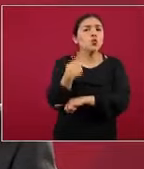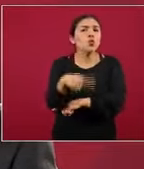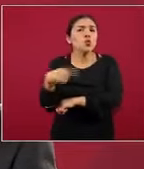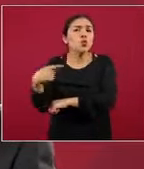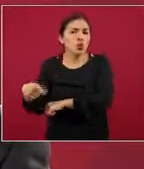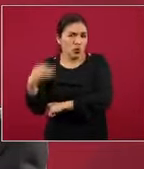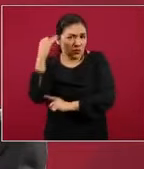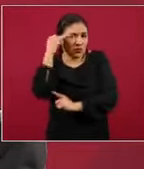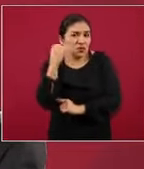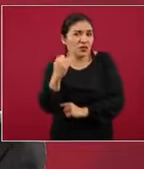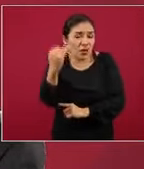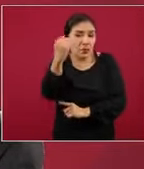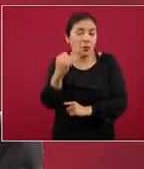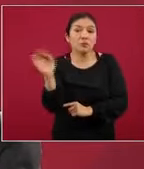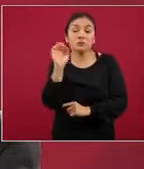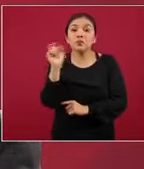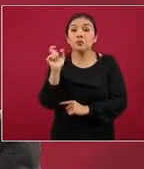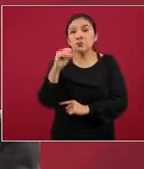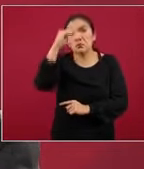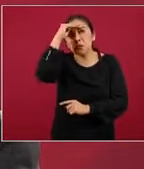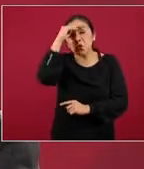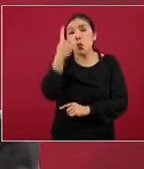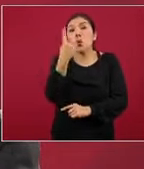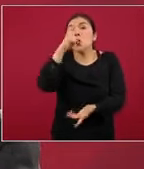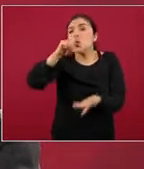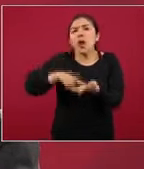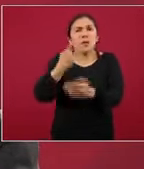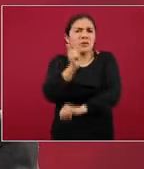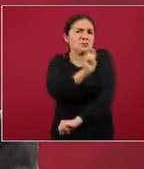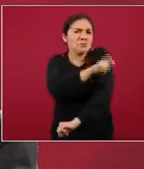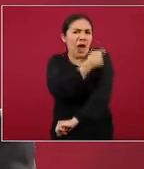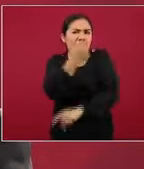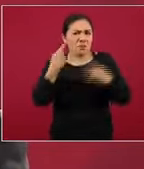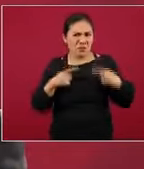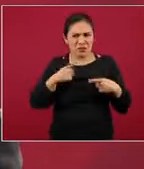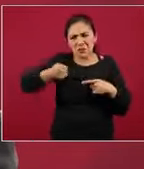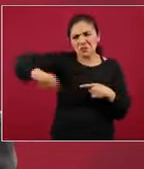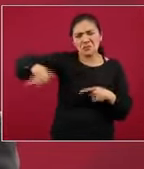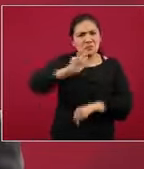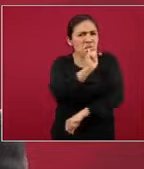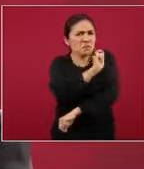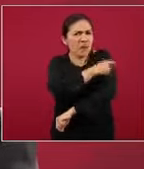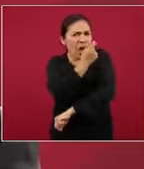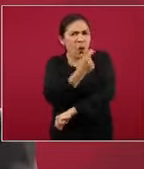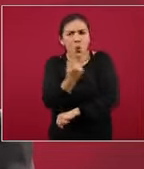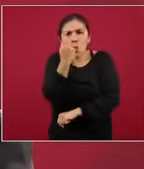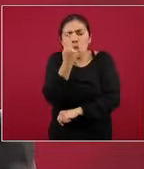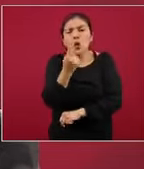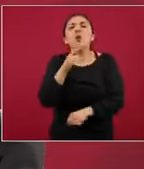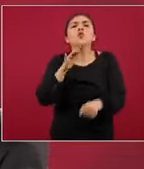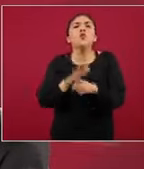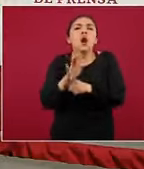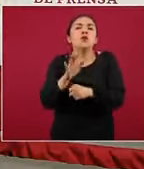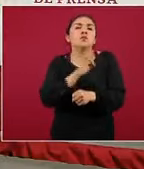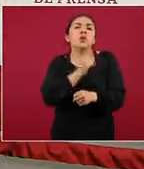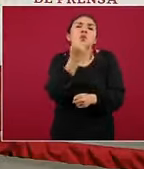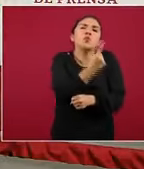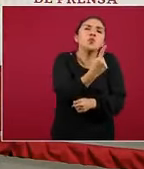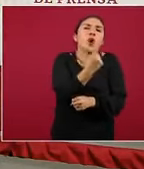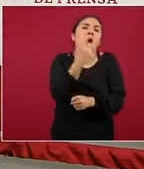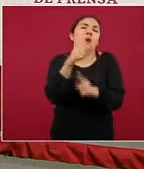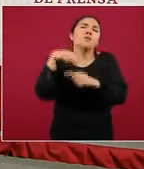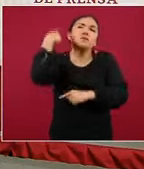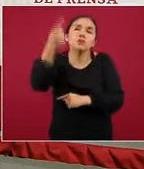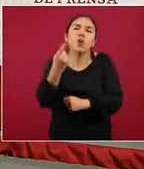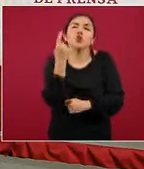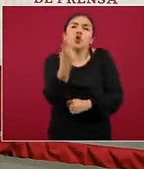pensar que con una sola vez que se vacunen las personas, según el producto, con 1 o con 2 dosis,